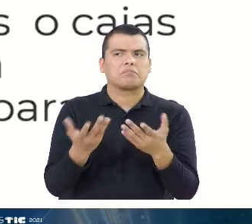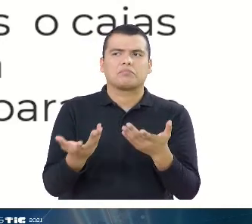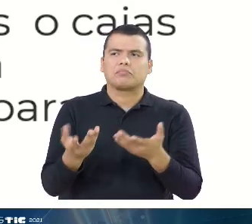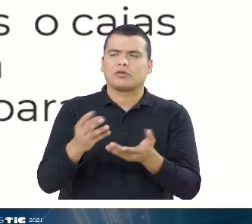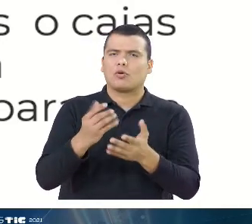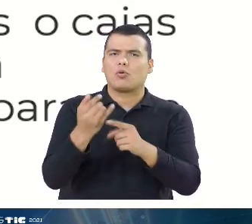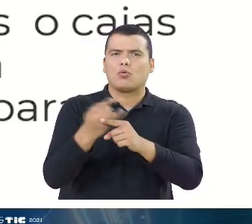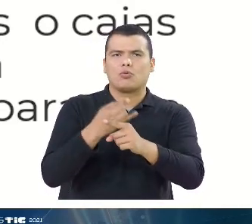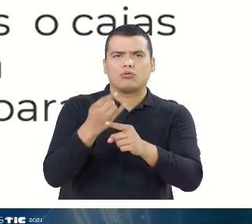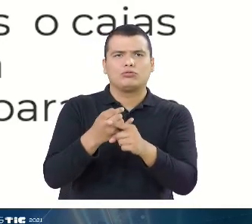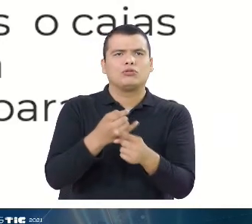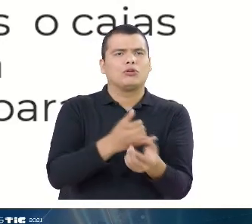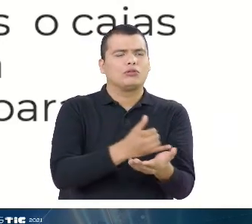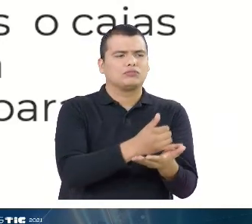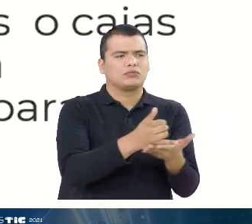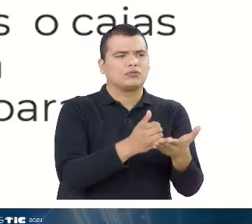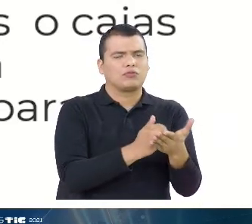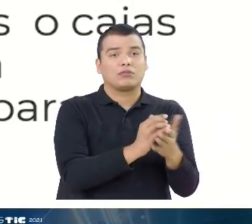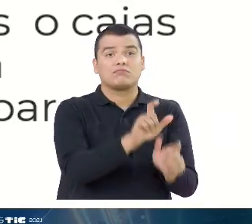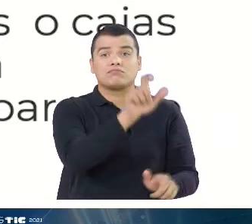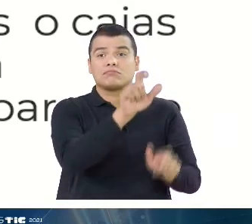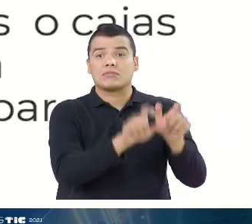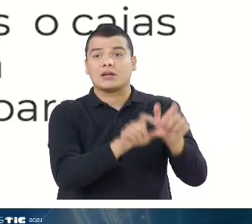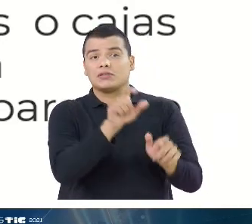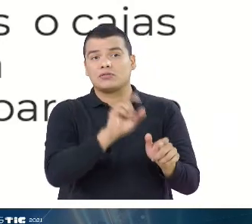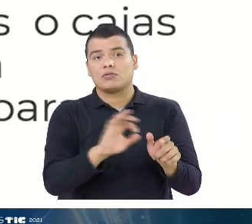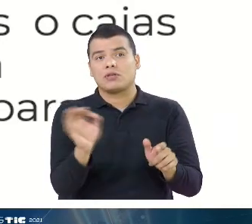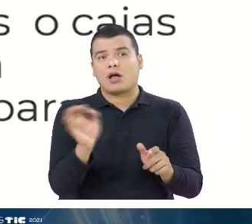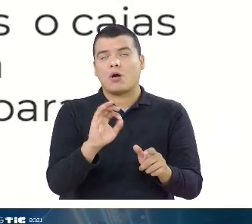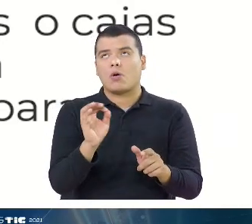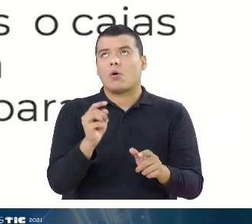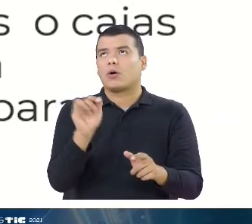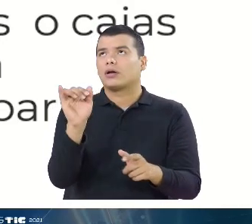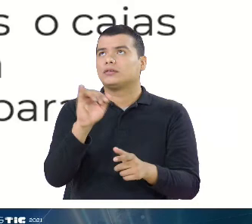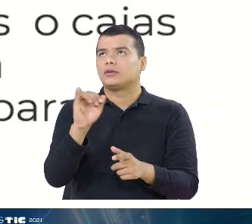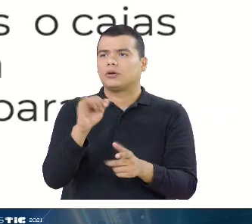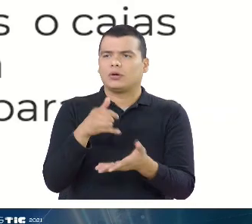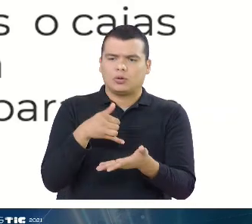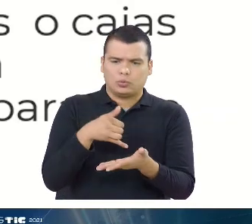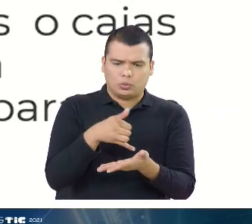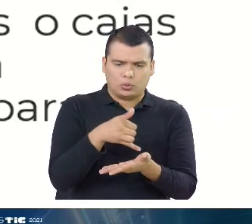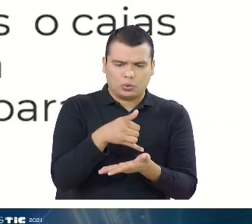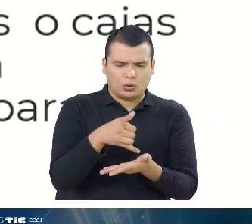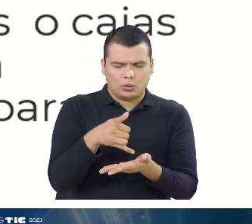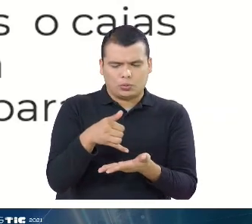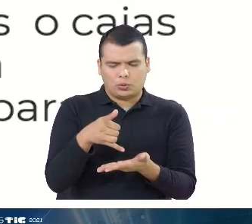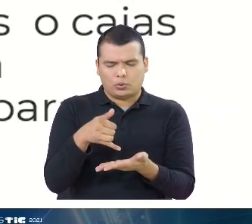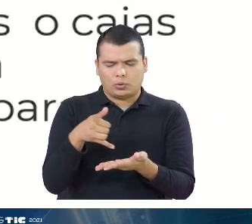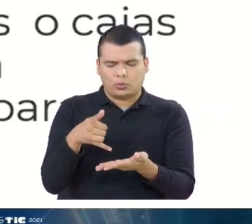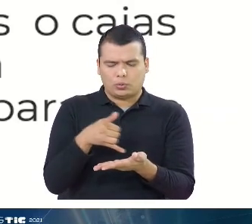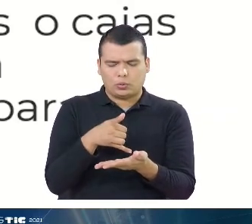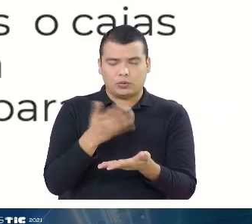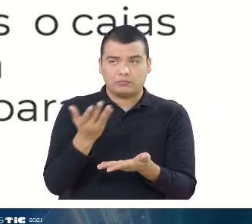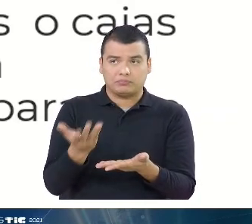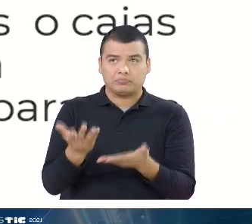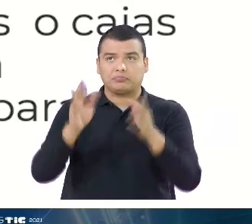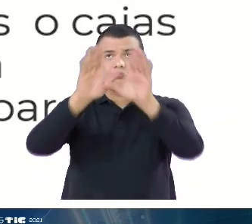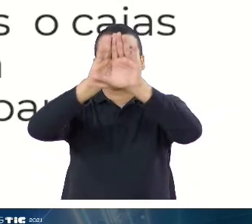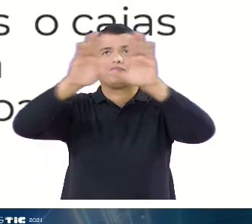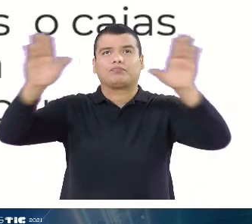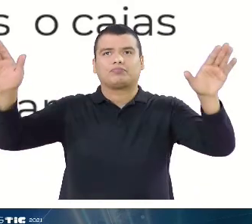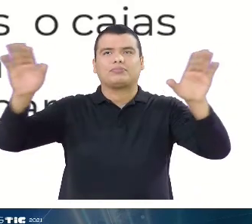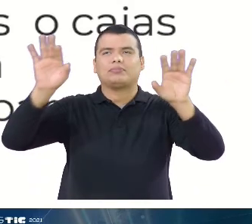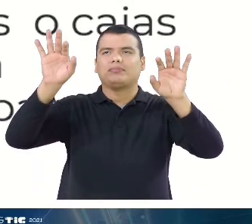personas. También puede hacer trabajo como de corte láser. Por ejemplo, yo en Tablebo escogí un medio pliego de un papel que se